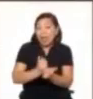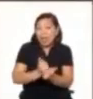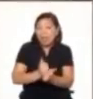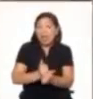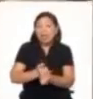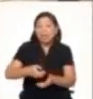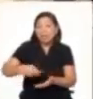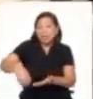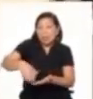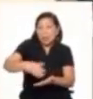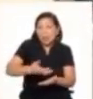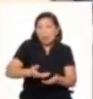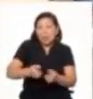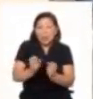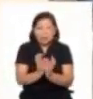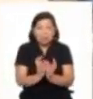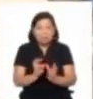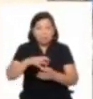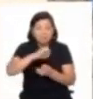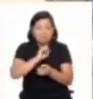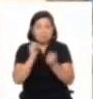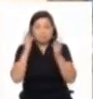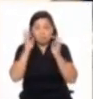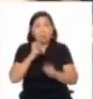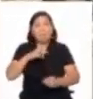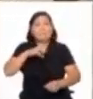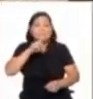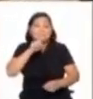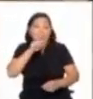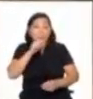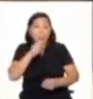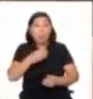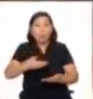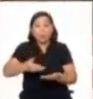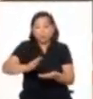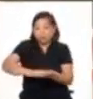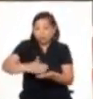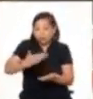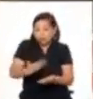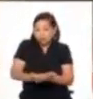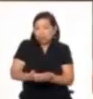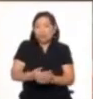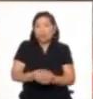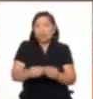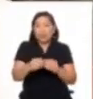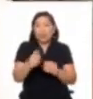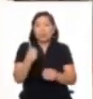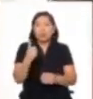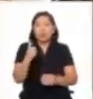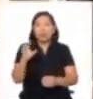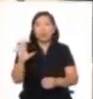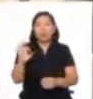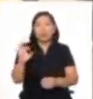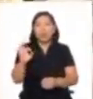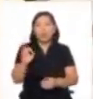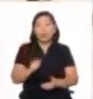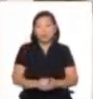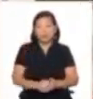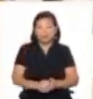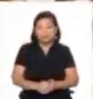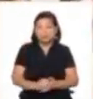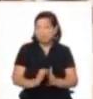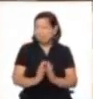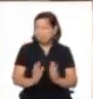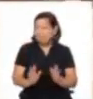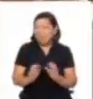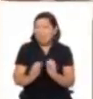de brócoli con espinaca, tienen pollo, hamburguesa, jodoc, a un sol 50. A un sol 50 nada